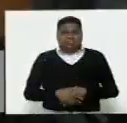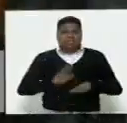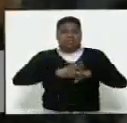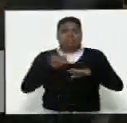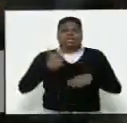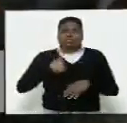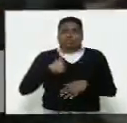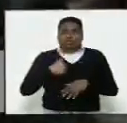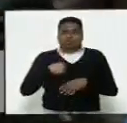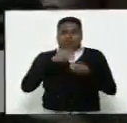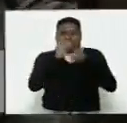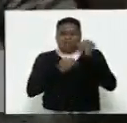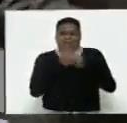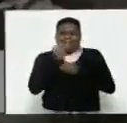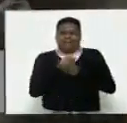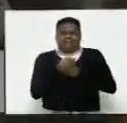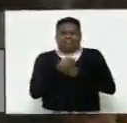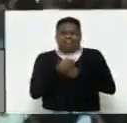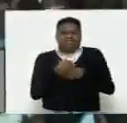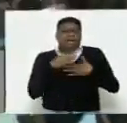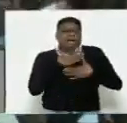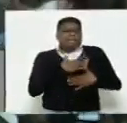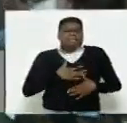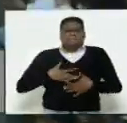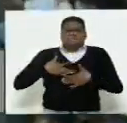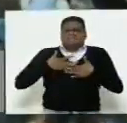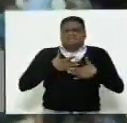Y si yo lo descubro, yo lo logro.